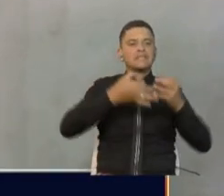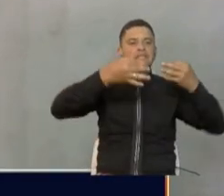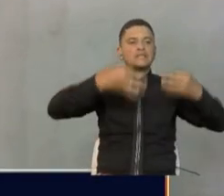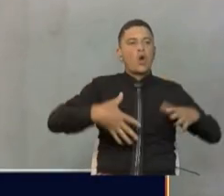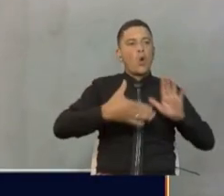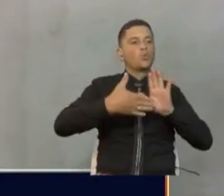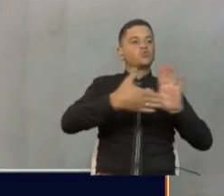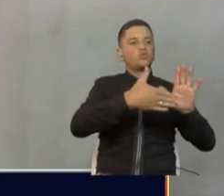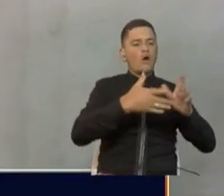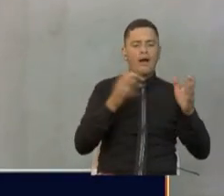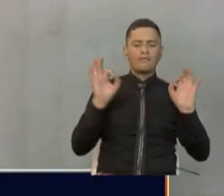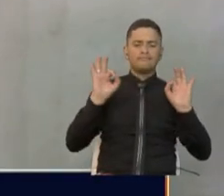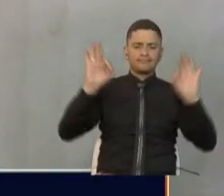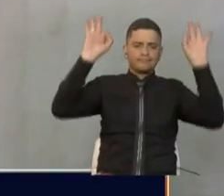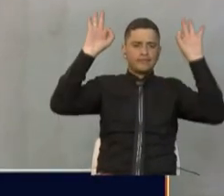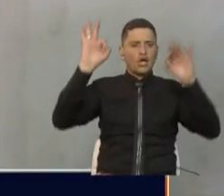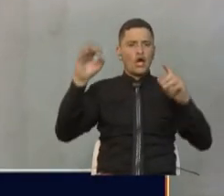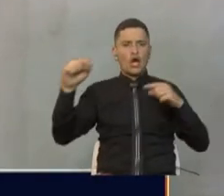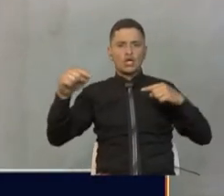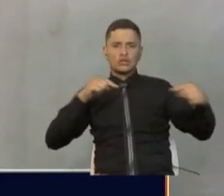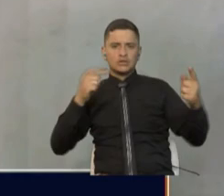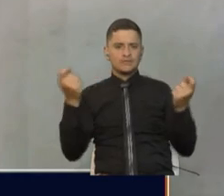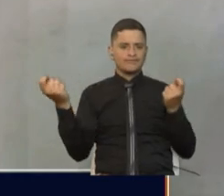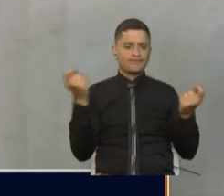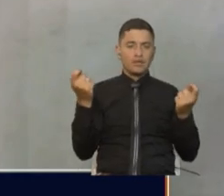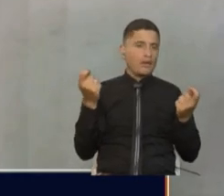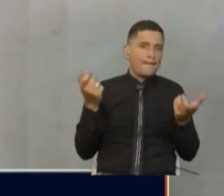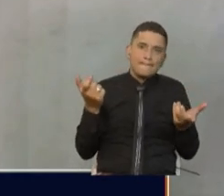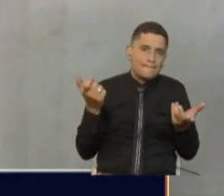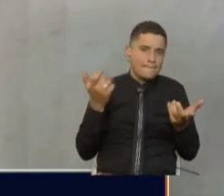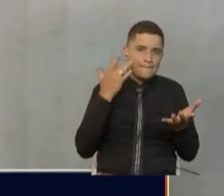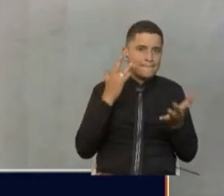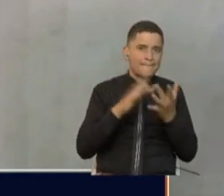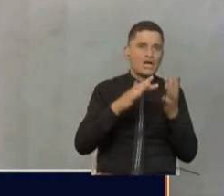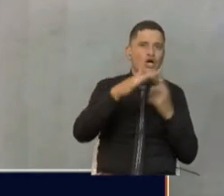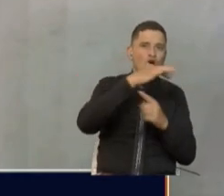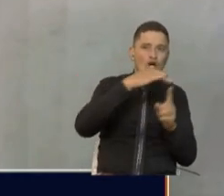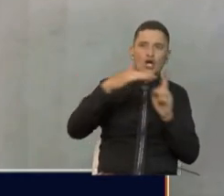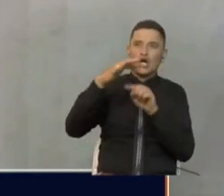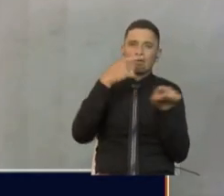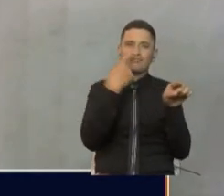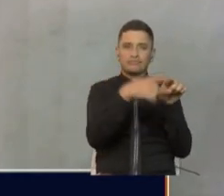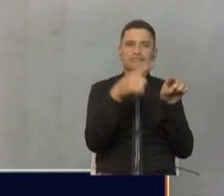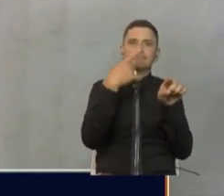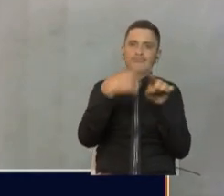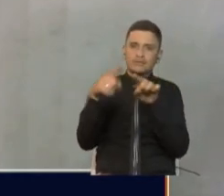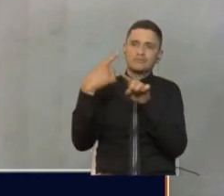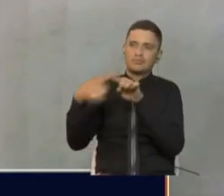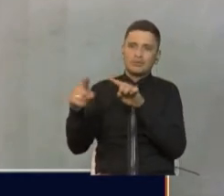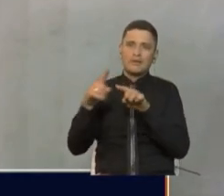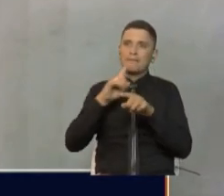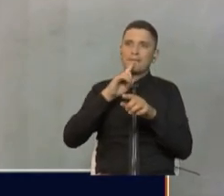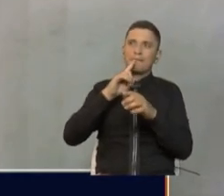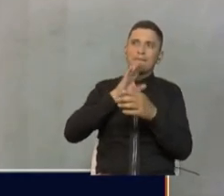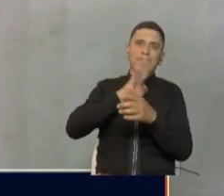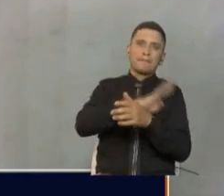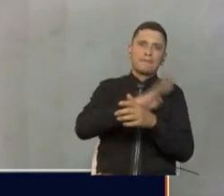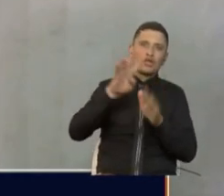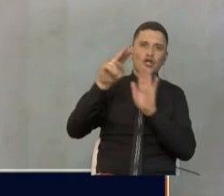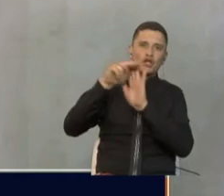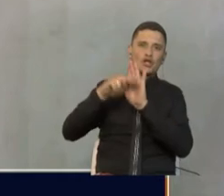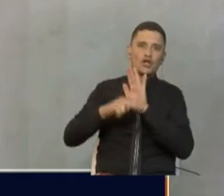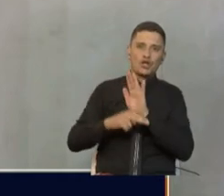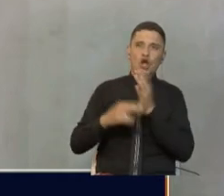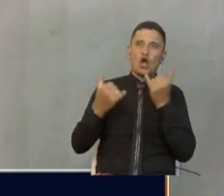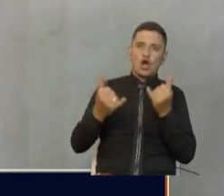correcto control frente al escenario de las diferentes formas de infracciones a la normatividad que